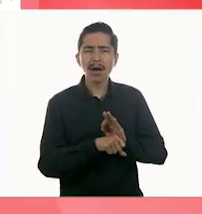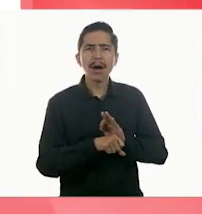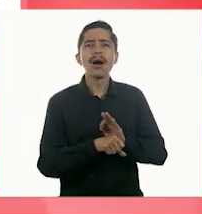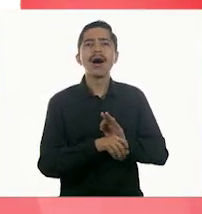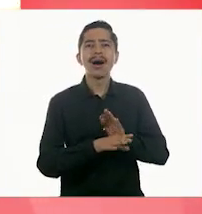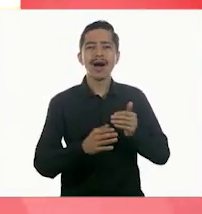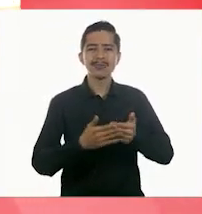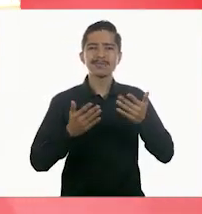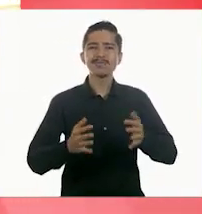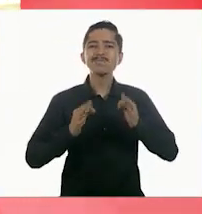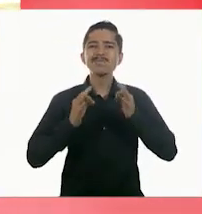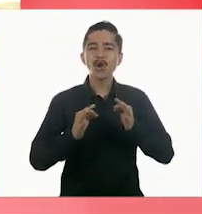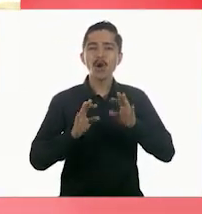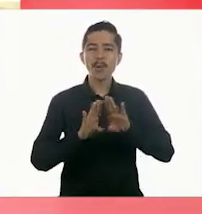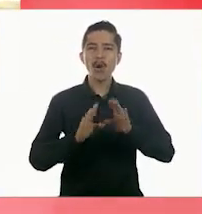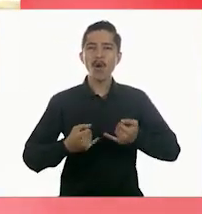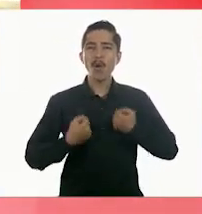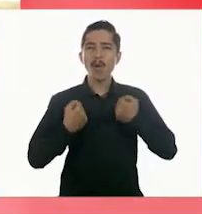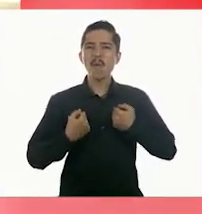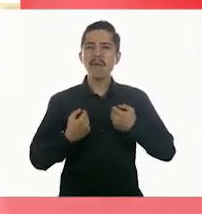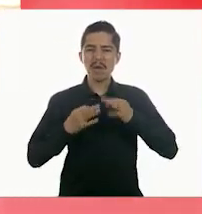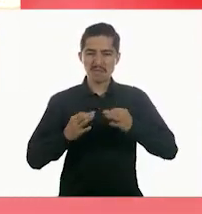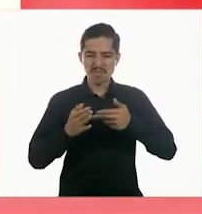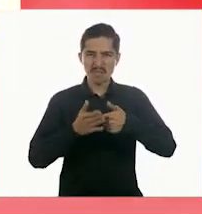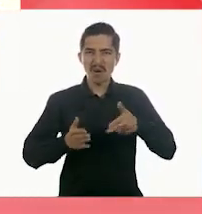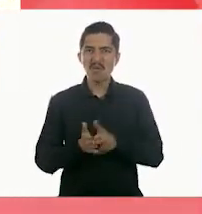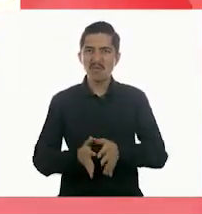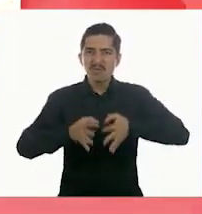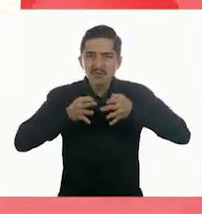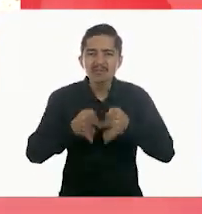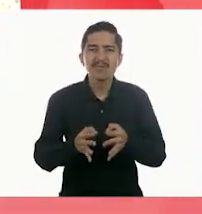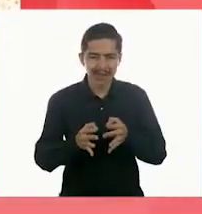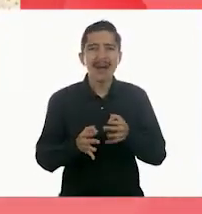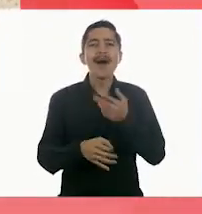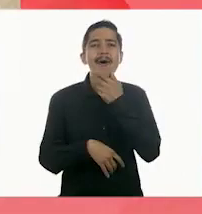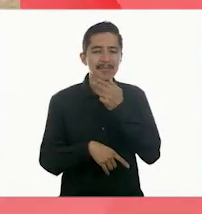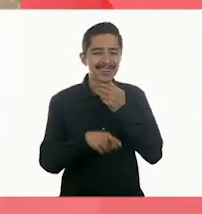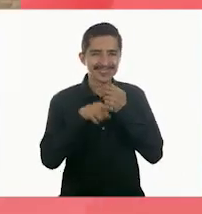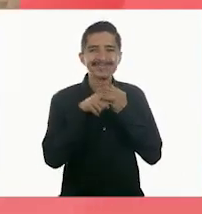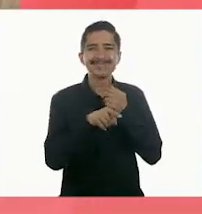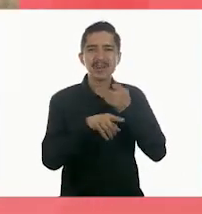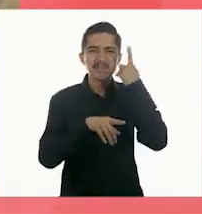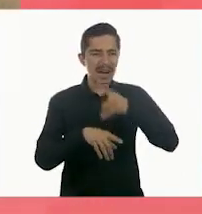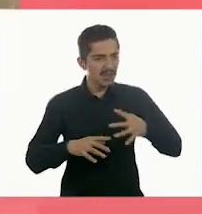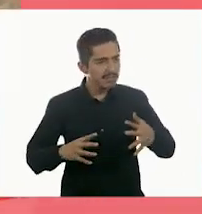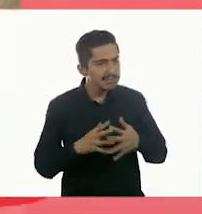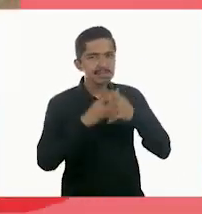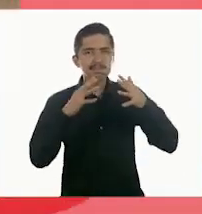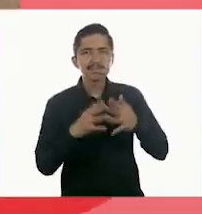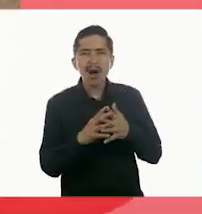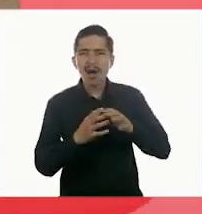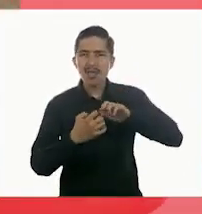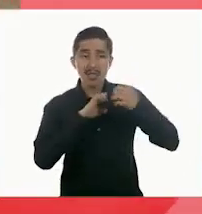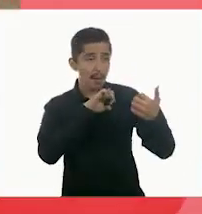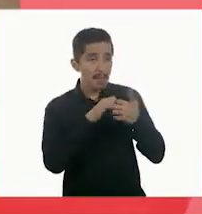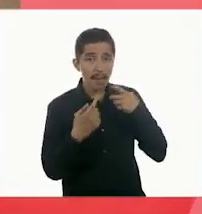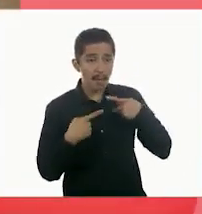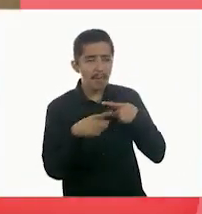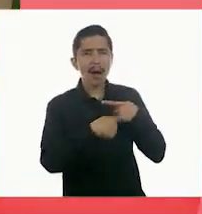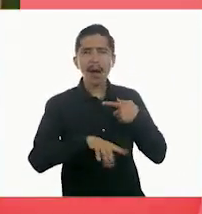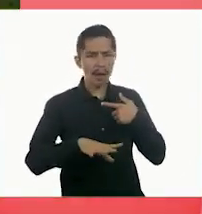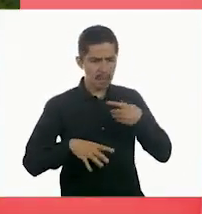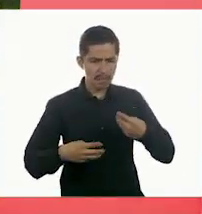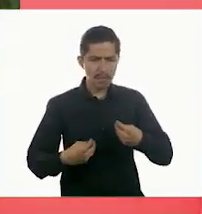surge imponente el joven guerrero, ataviado perfectamente para enfrentarse a los enemigos y ofrendar su